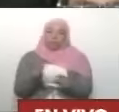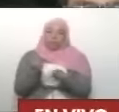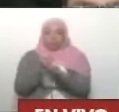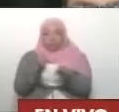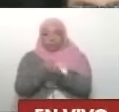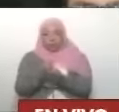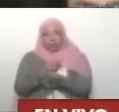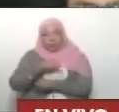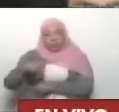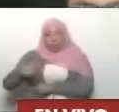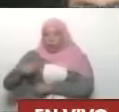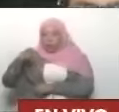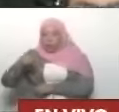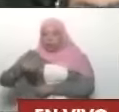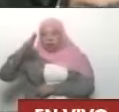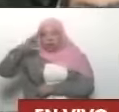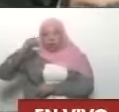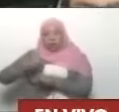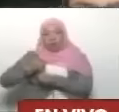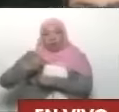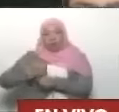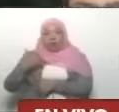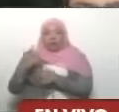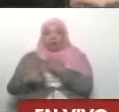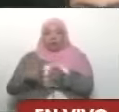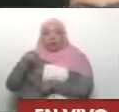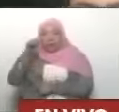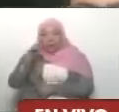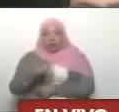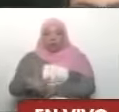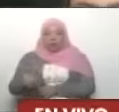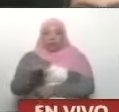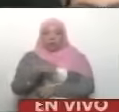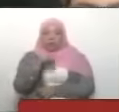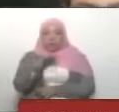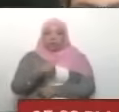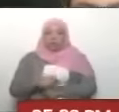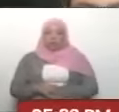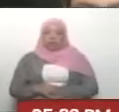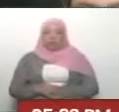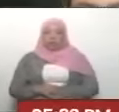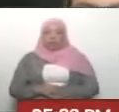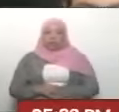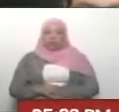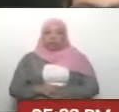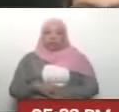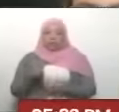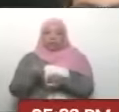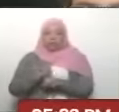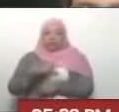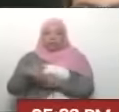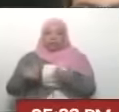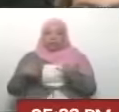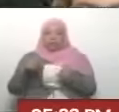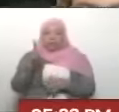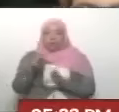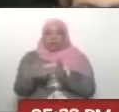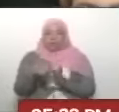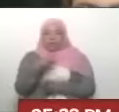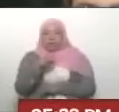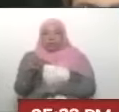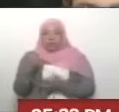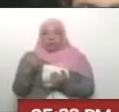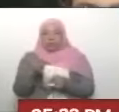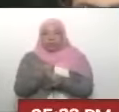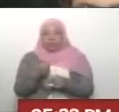usted es nuestro jefe, desde aquel momento en que fundó la Fuerza Bolivariana de los Trabajadores en septiembre del año 2000 y que hasta ahora